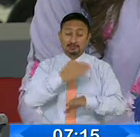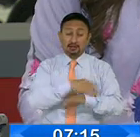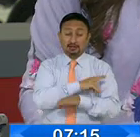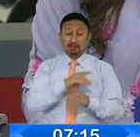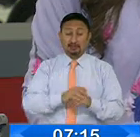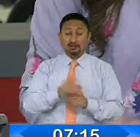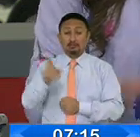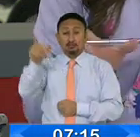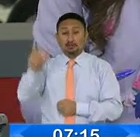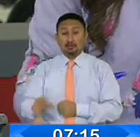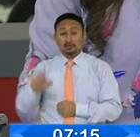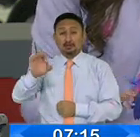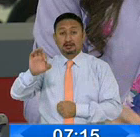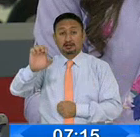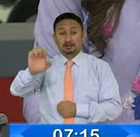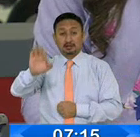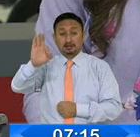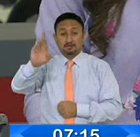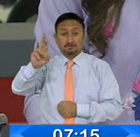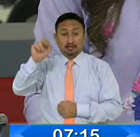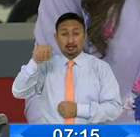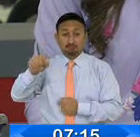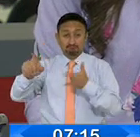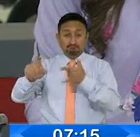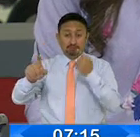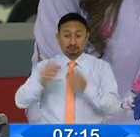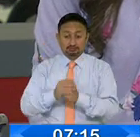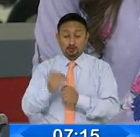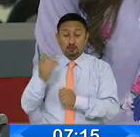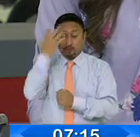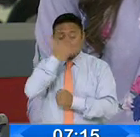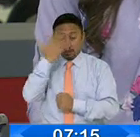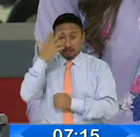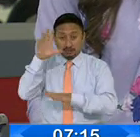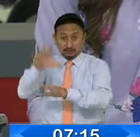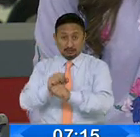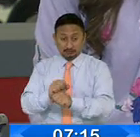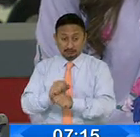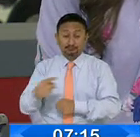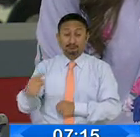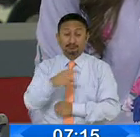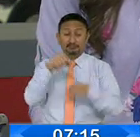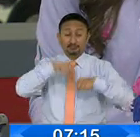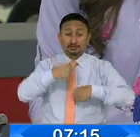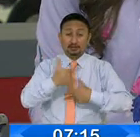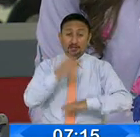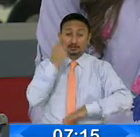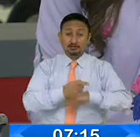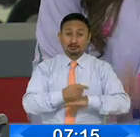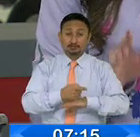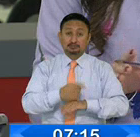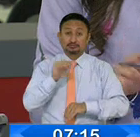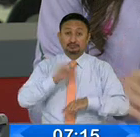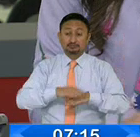Efraín Ruales. La captura del sospechoso se dio en Esmeraldas. Sobre alias Alvarito pesaba una orden de captura